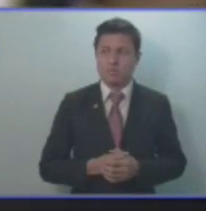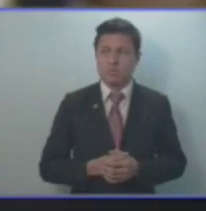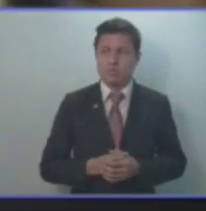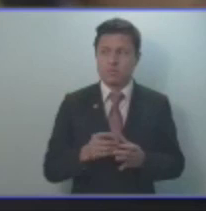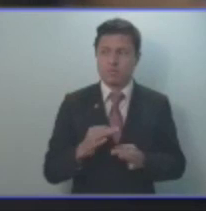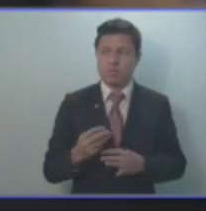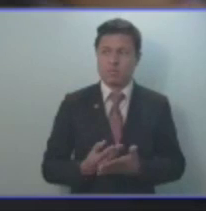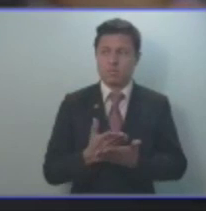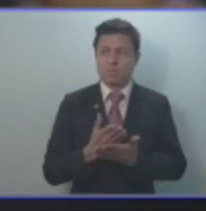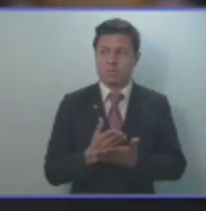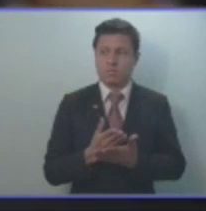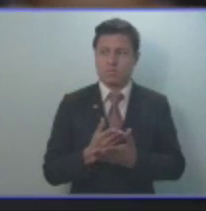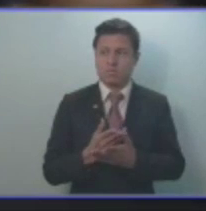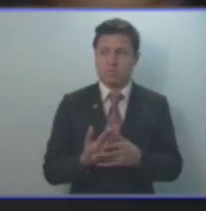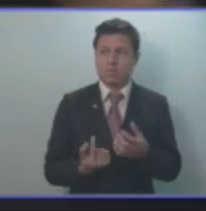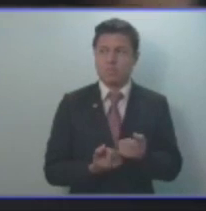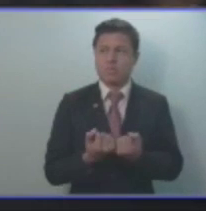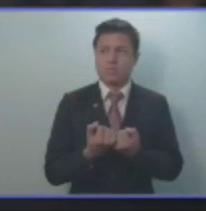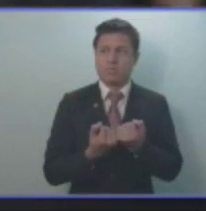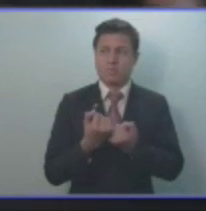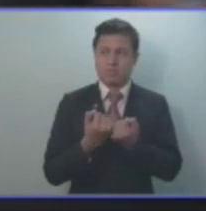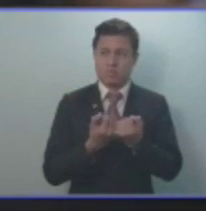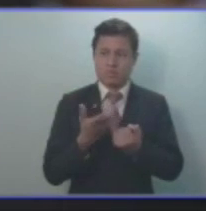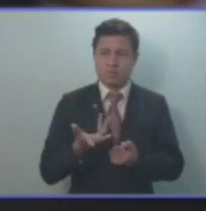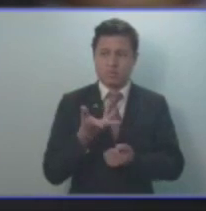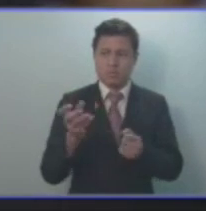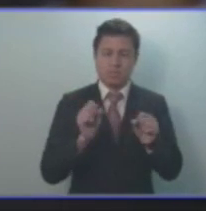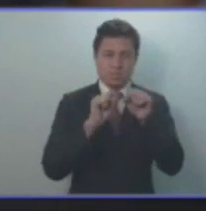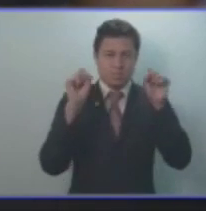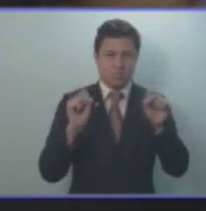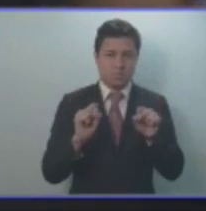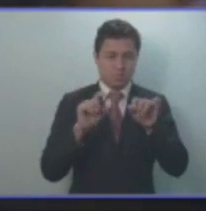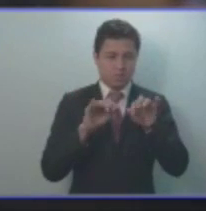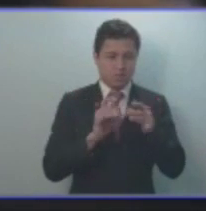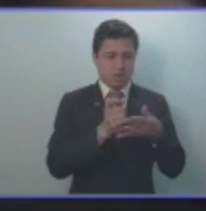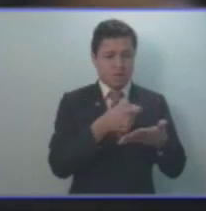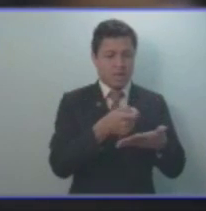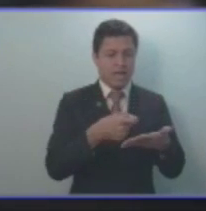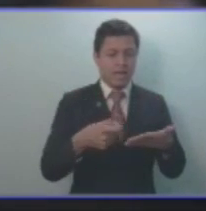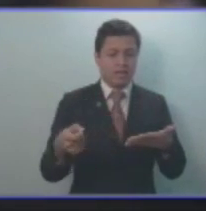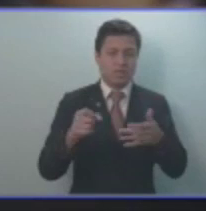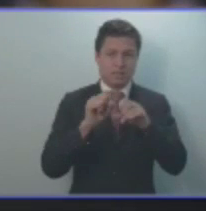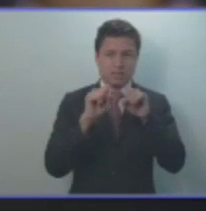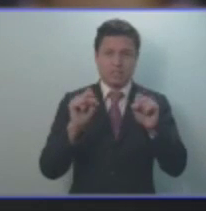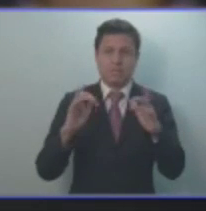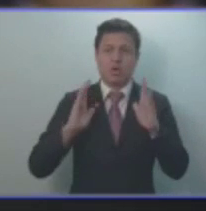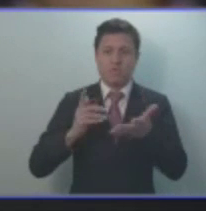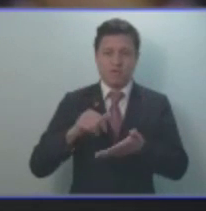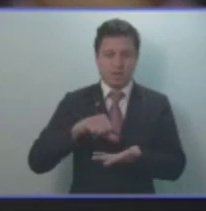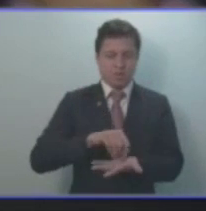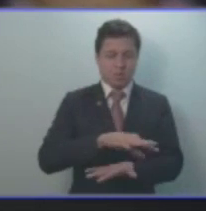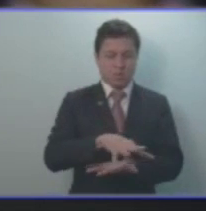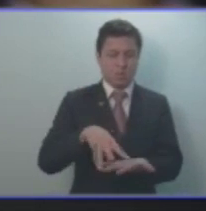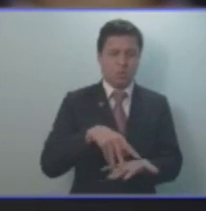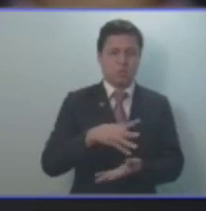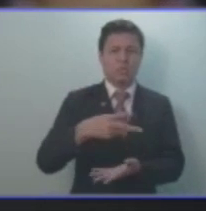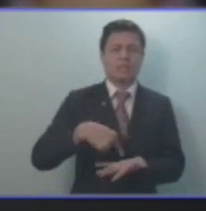innovaciones en la agricultura, sistema de escritura y sistema de gobierno en un territorio